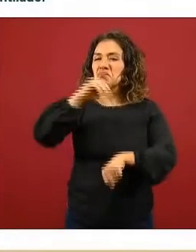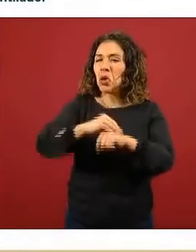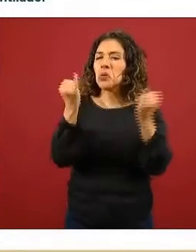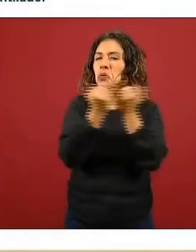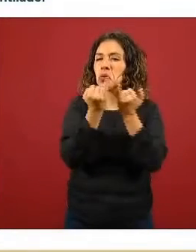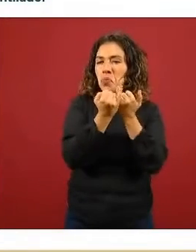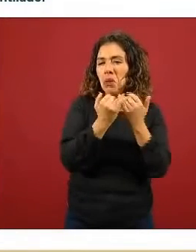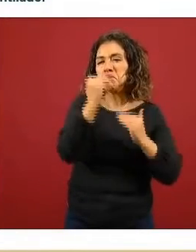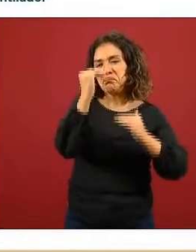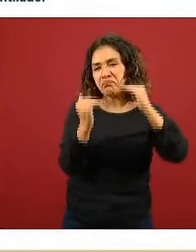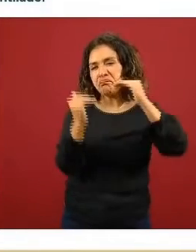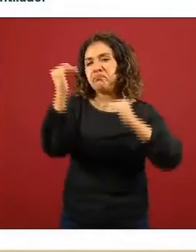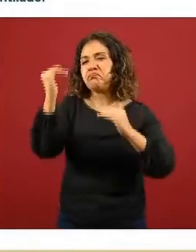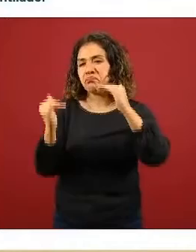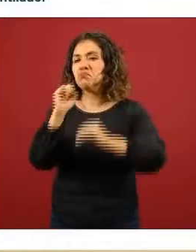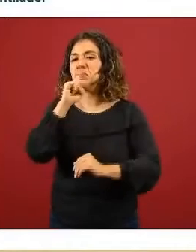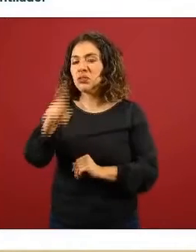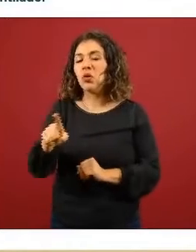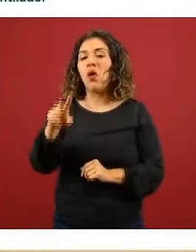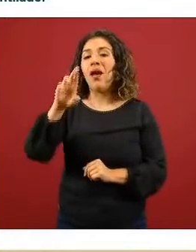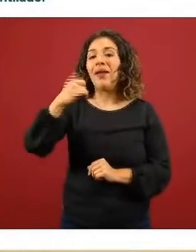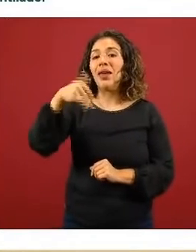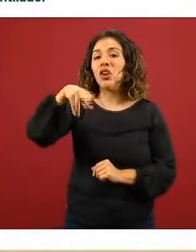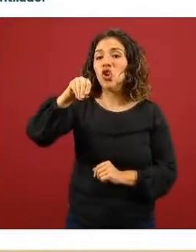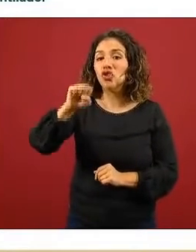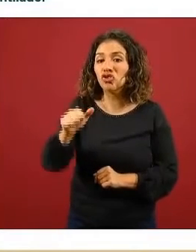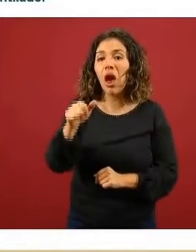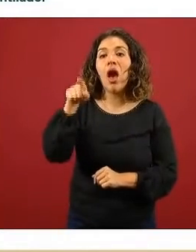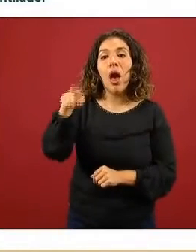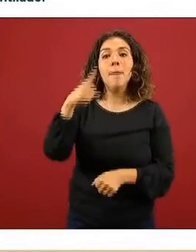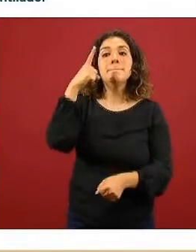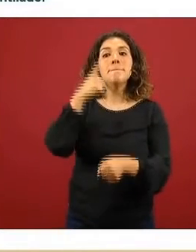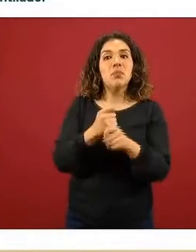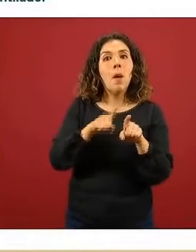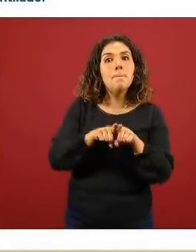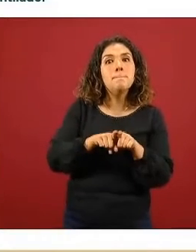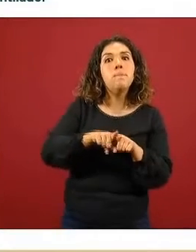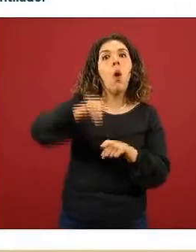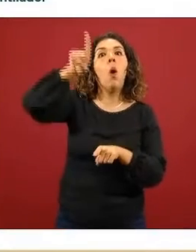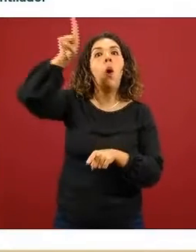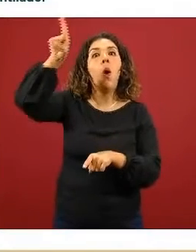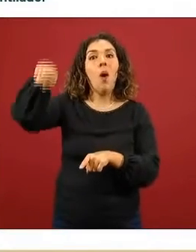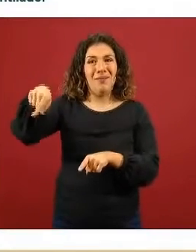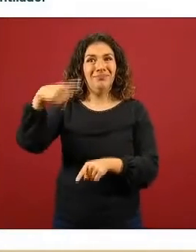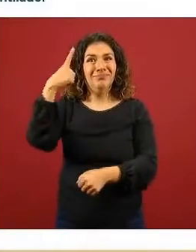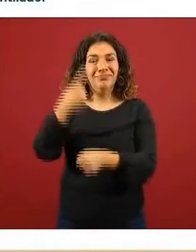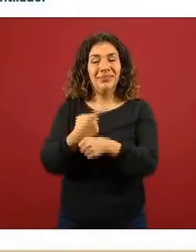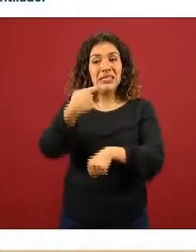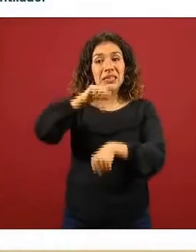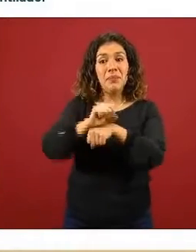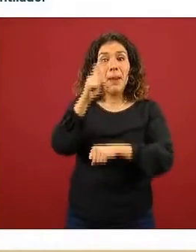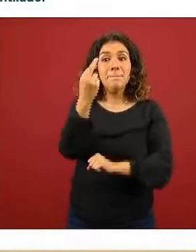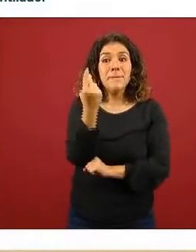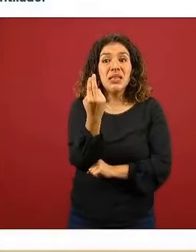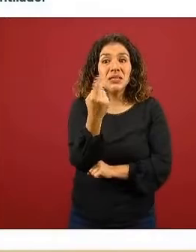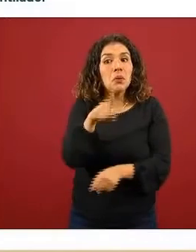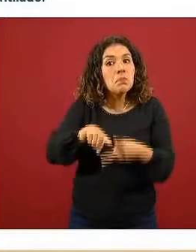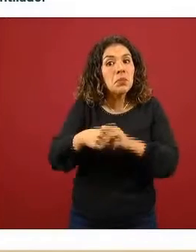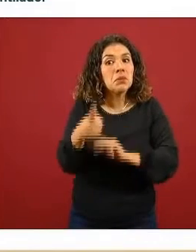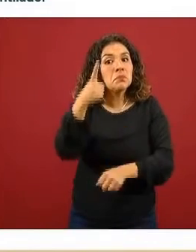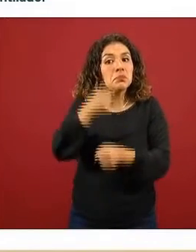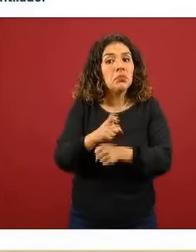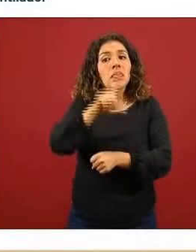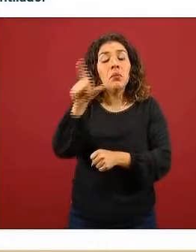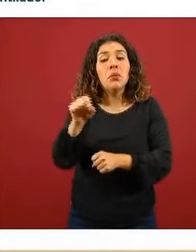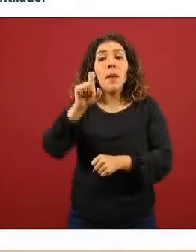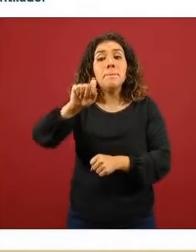comportamiento similar. Es precisamente Reynosa el que primero destaca y tiene un primer pico en la semana 25, pero a partir de